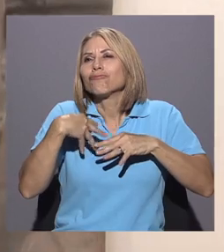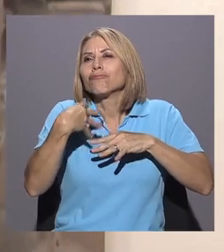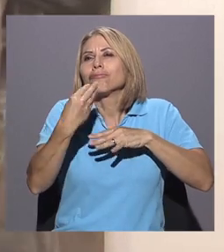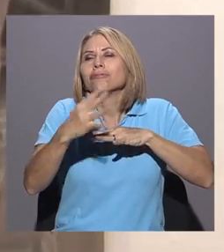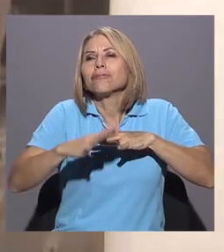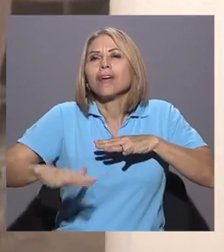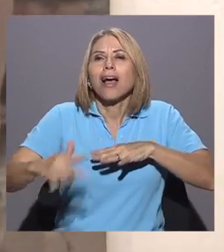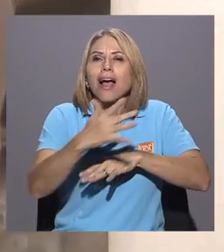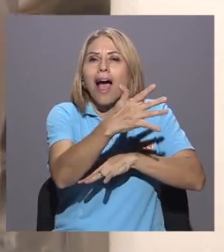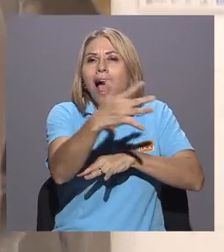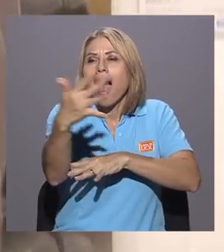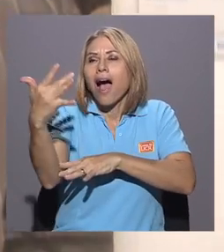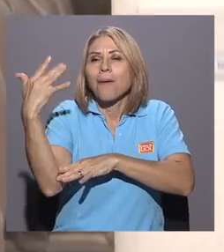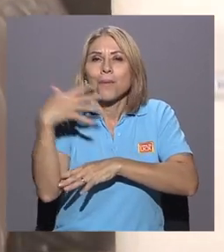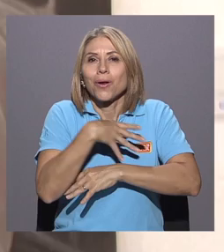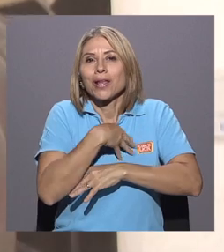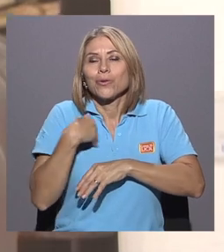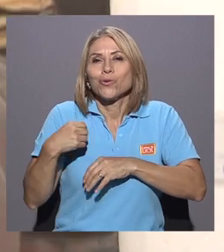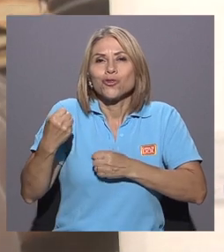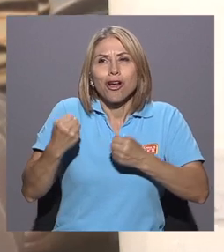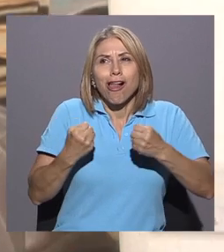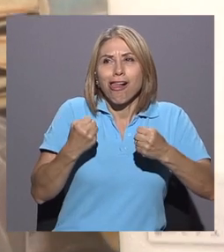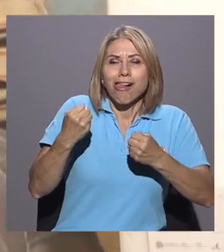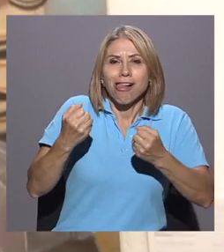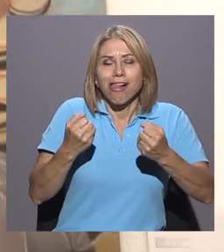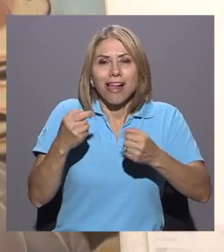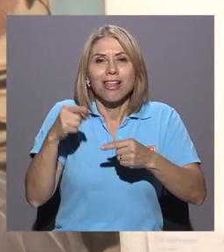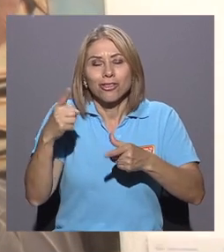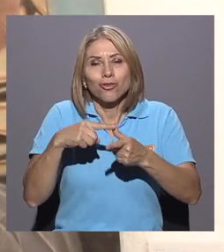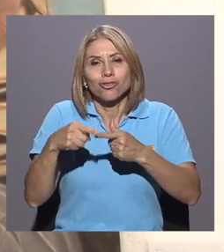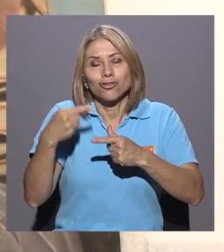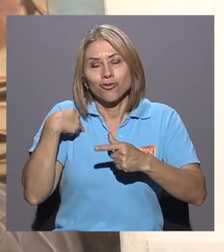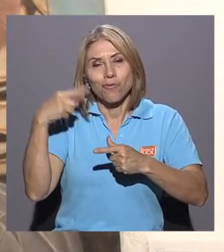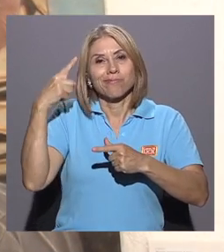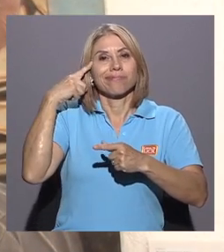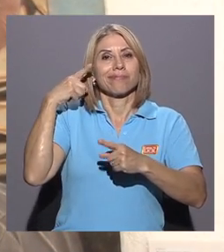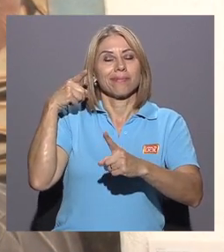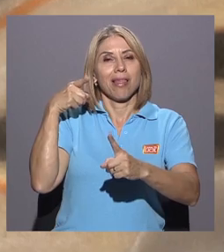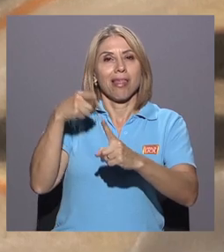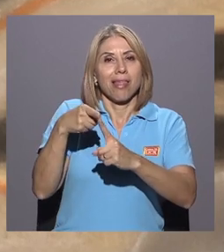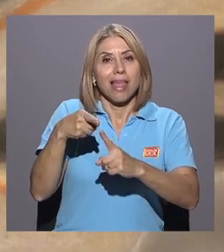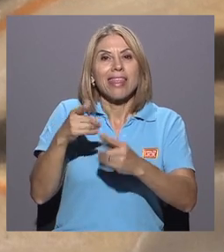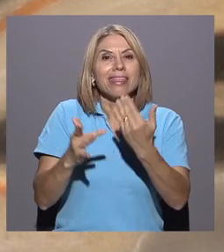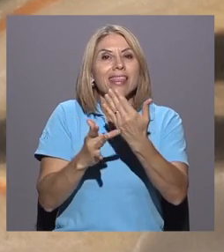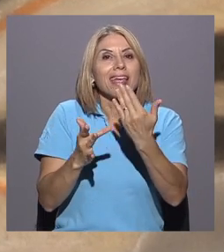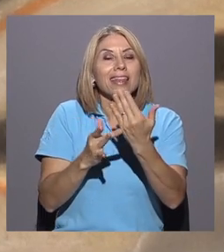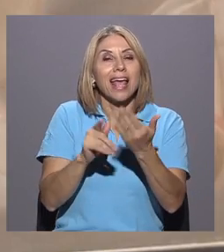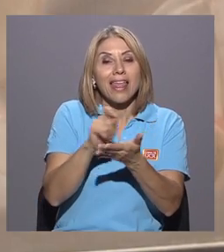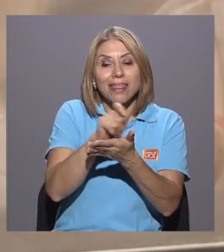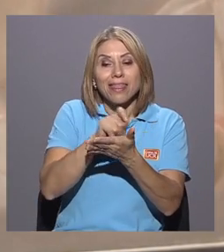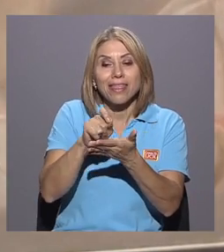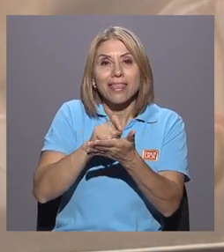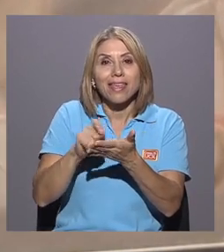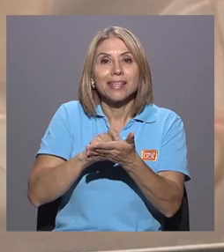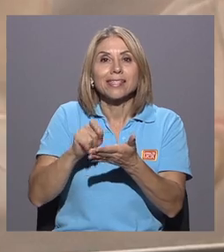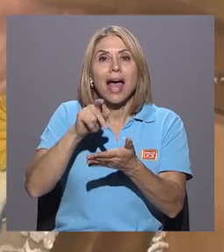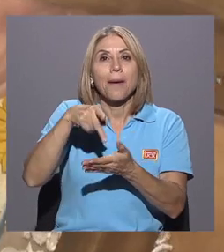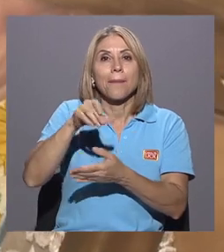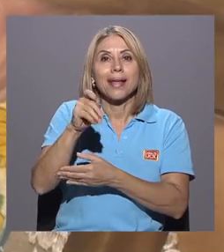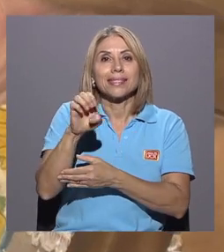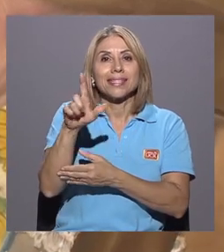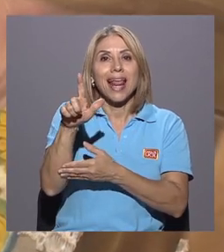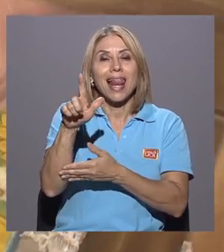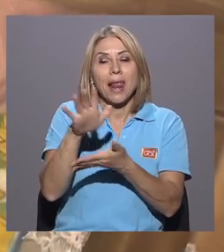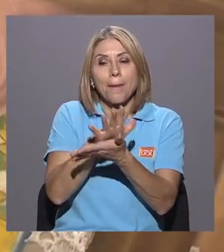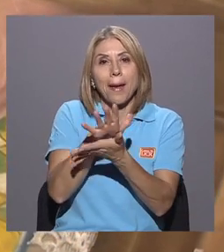entonces me basé como en esa temática para elaborar la obra. La técnica que utilicé para esta obra fue tiza pastel sobre papel craft